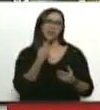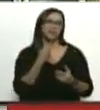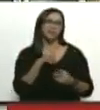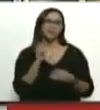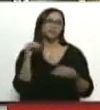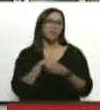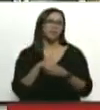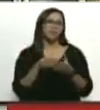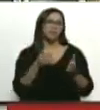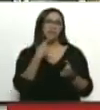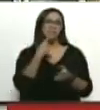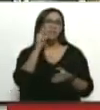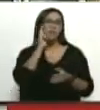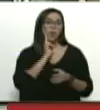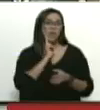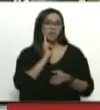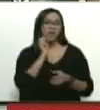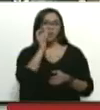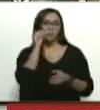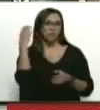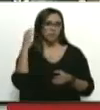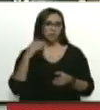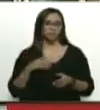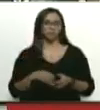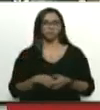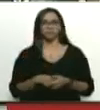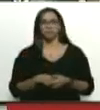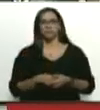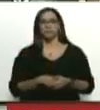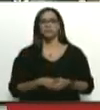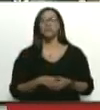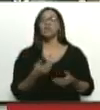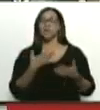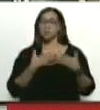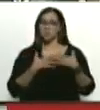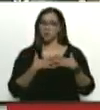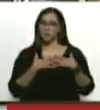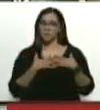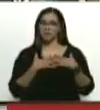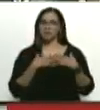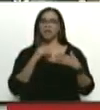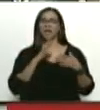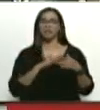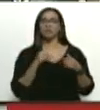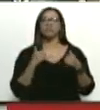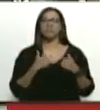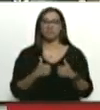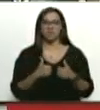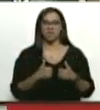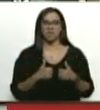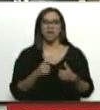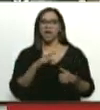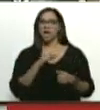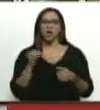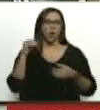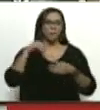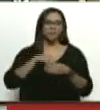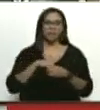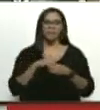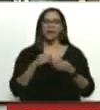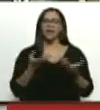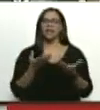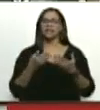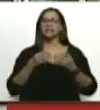Bolívar a Santander. Y por mi parte, estoy bien resuelto a no mezclarme en este